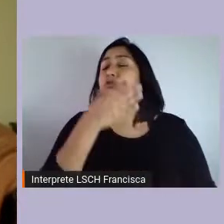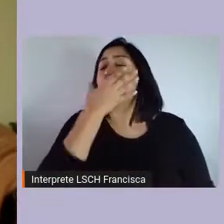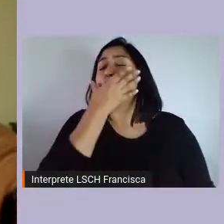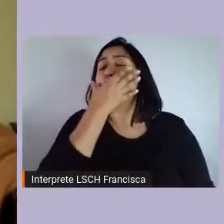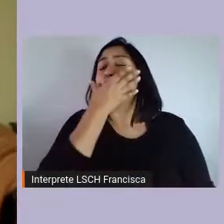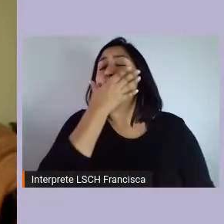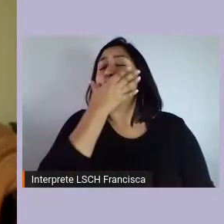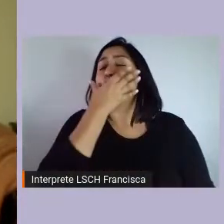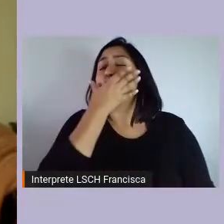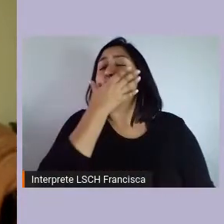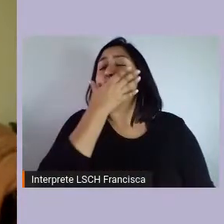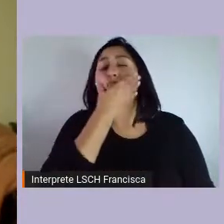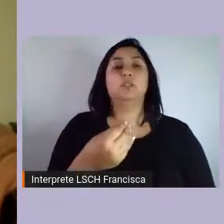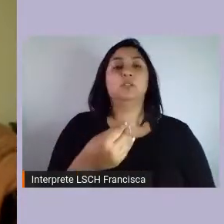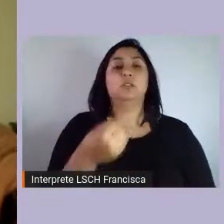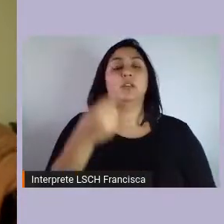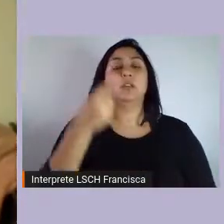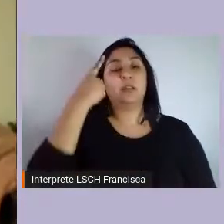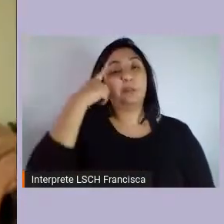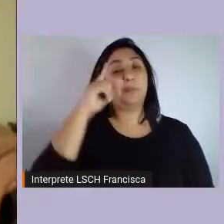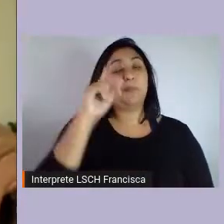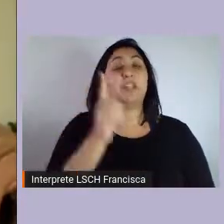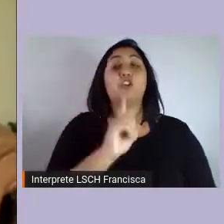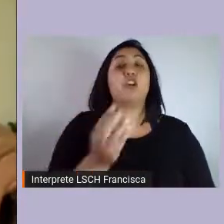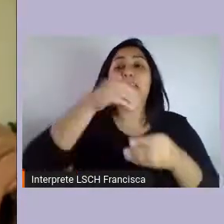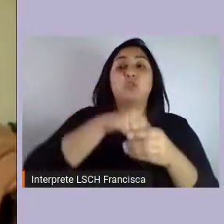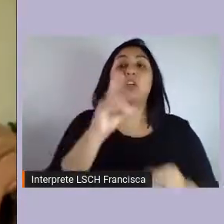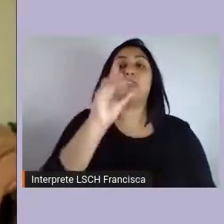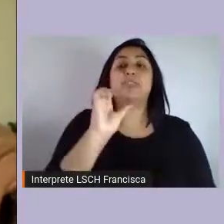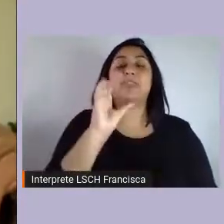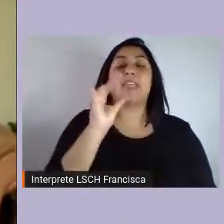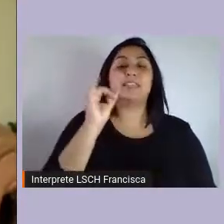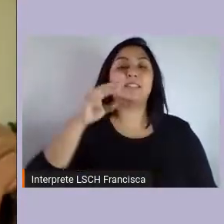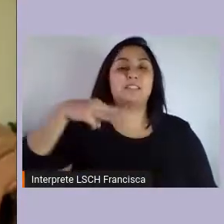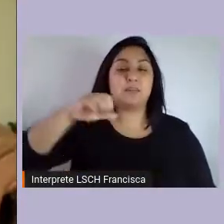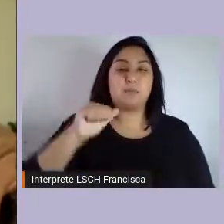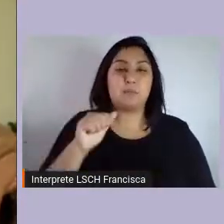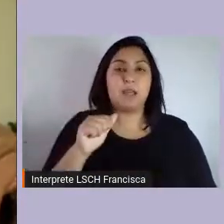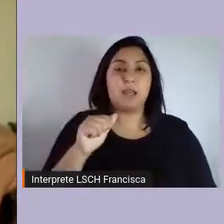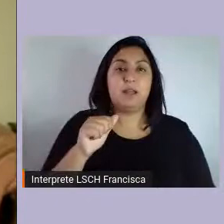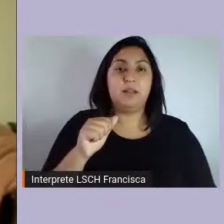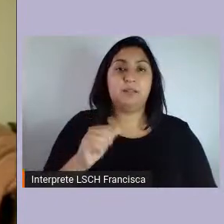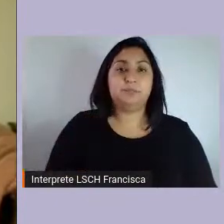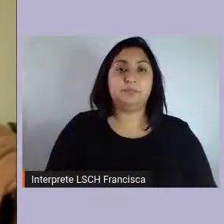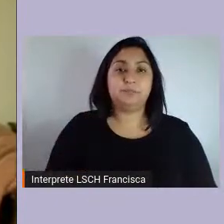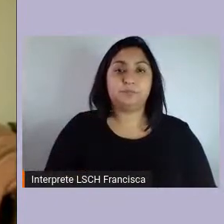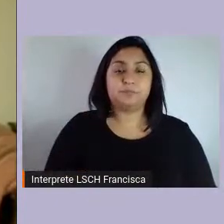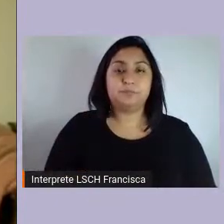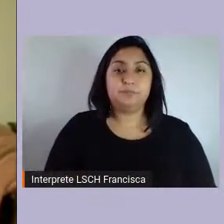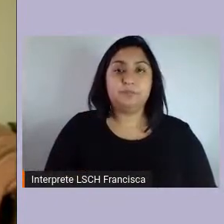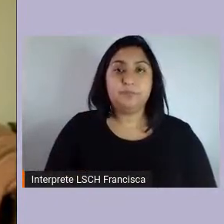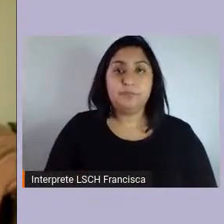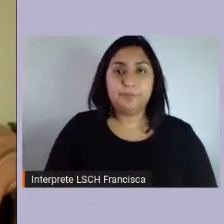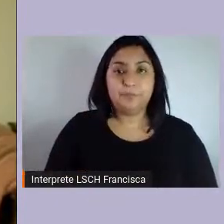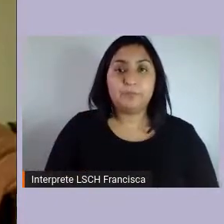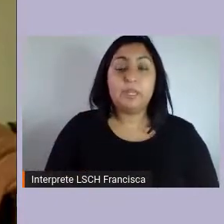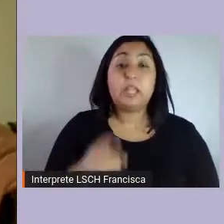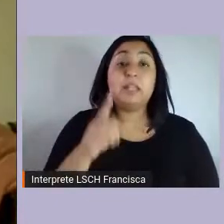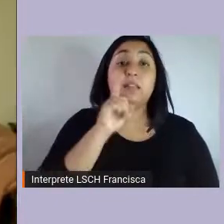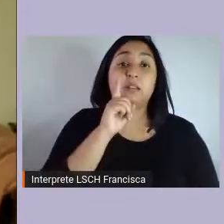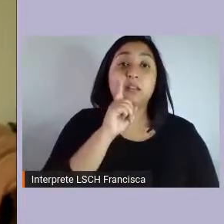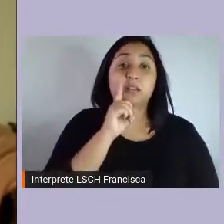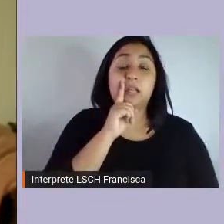de las décimas en sí. Y entonces llegan a nuestras manos en